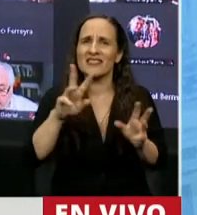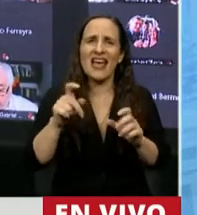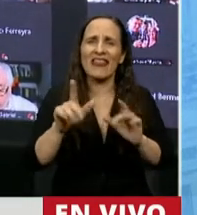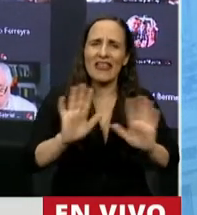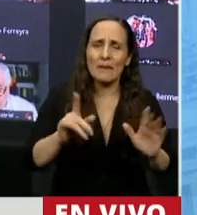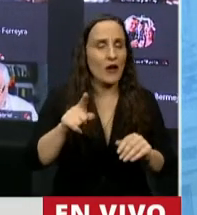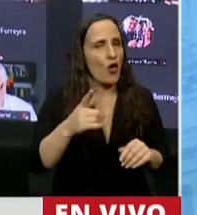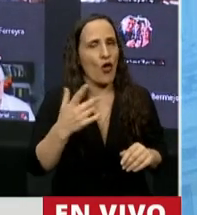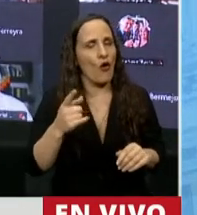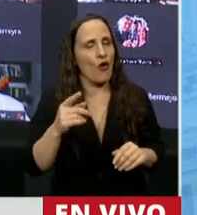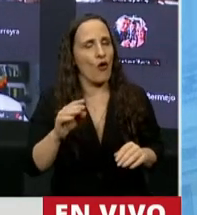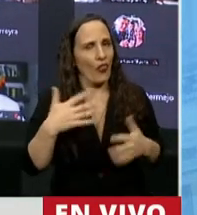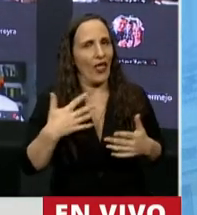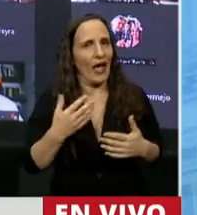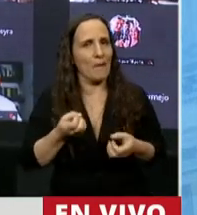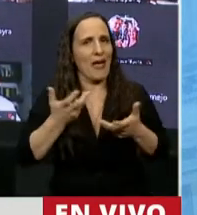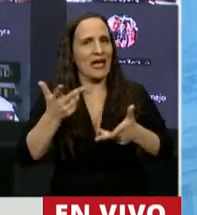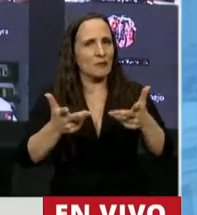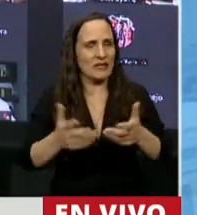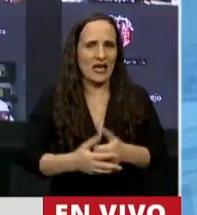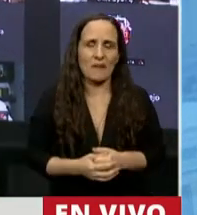déjeme expresarme, presidente.